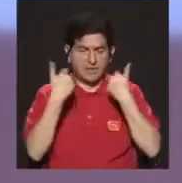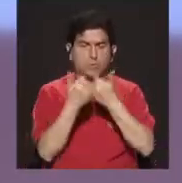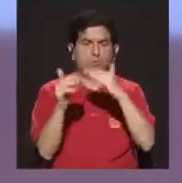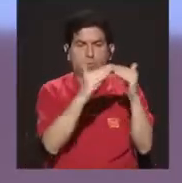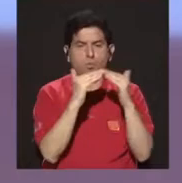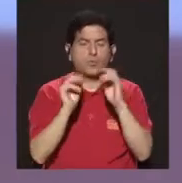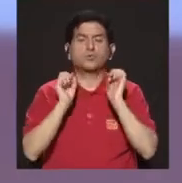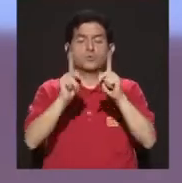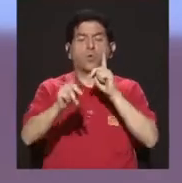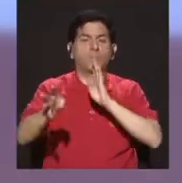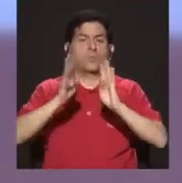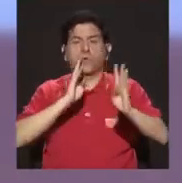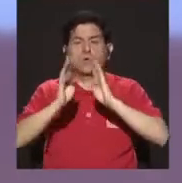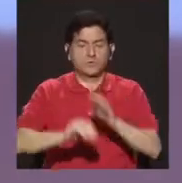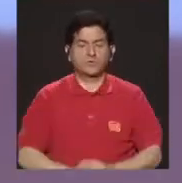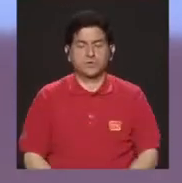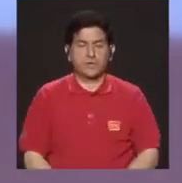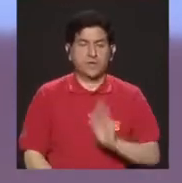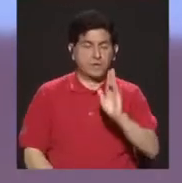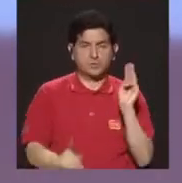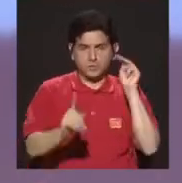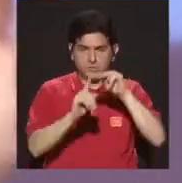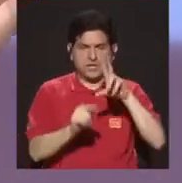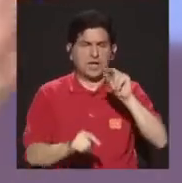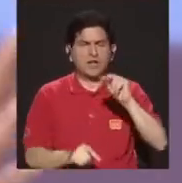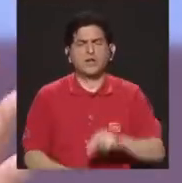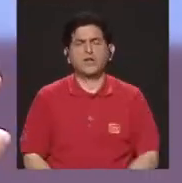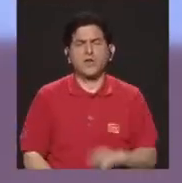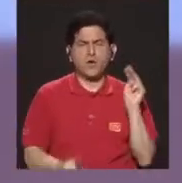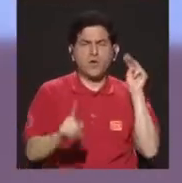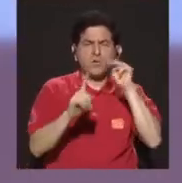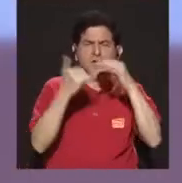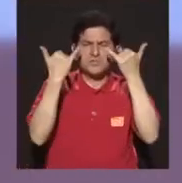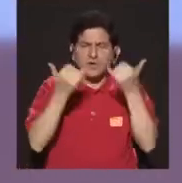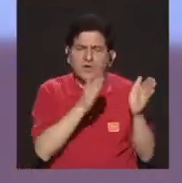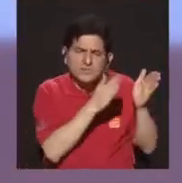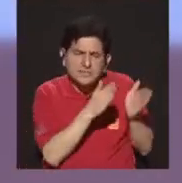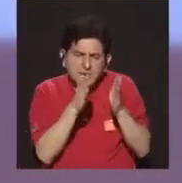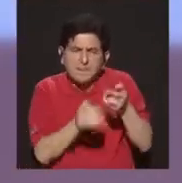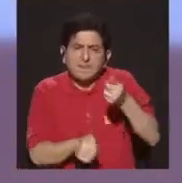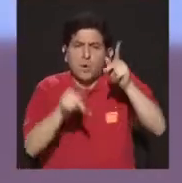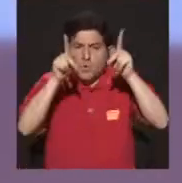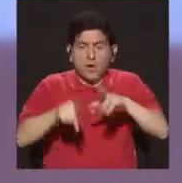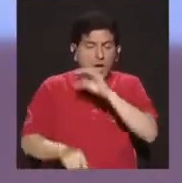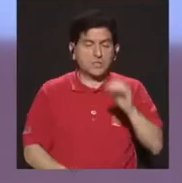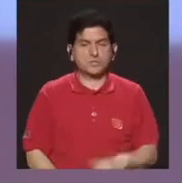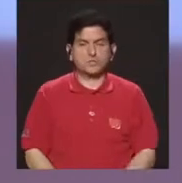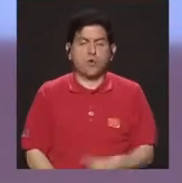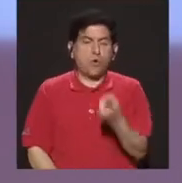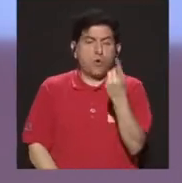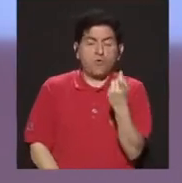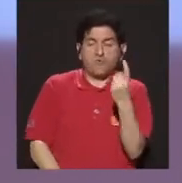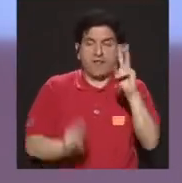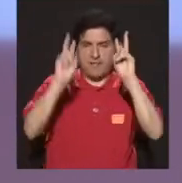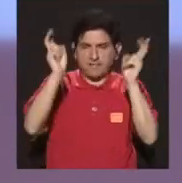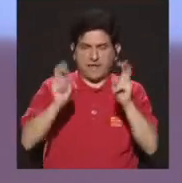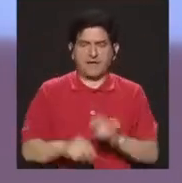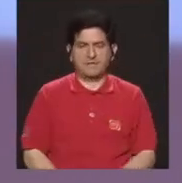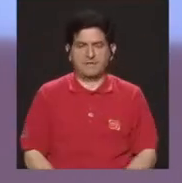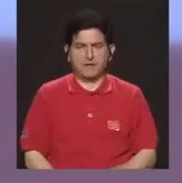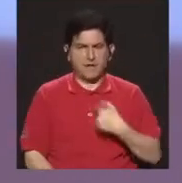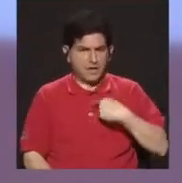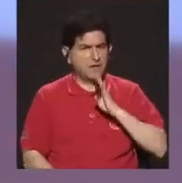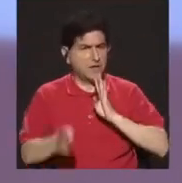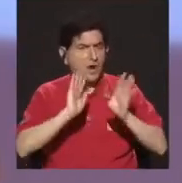transmitiendo esos mensajes que le importan y no esos mensajes muy dirigidos a veces por unos pocos o esas grandes omisiones de temáticas y me adelantó